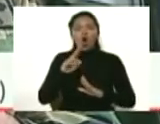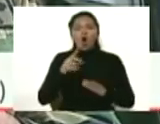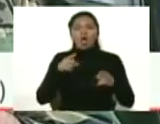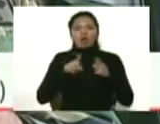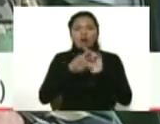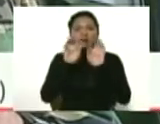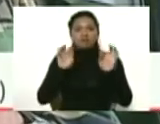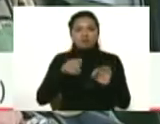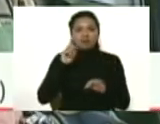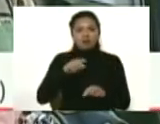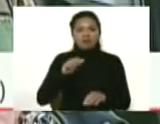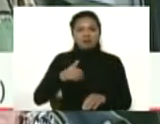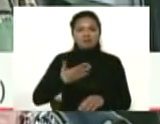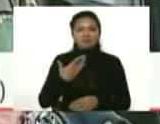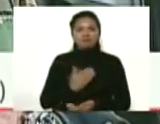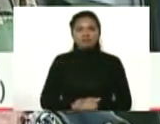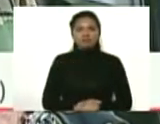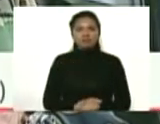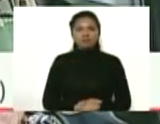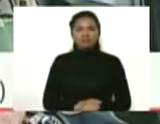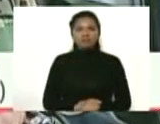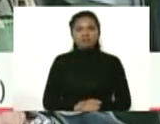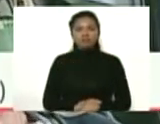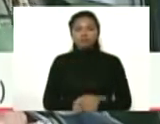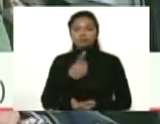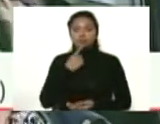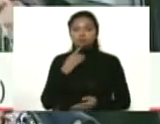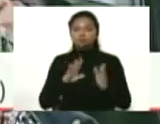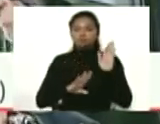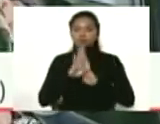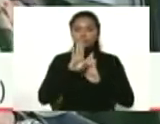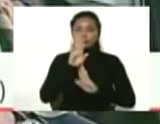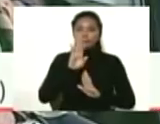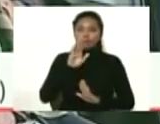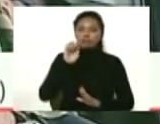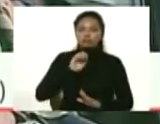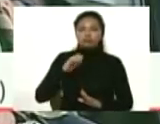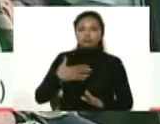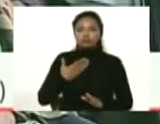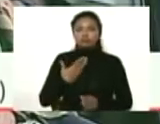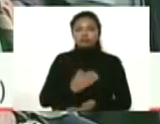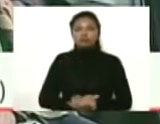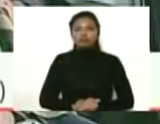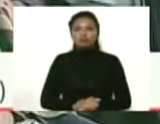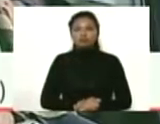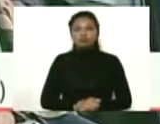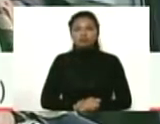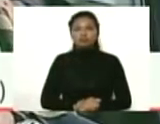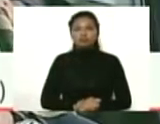Subtarea Popular. Es decir, ha sido un crecimiento